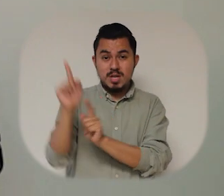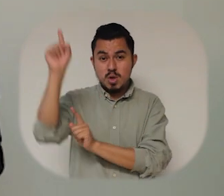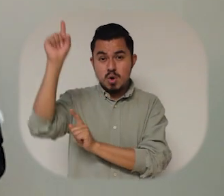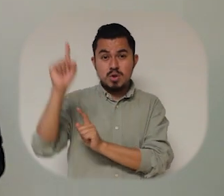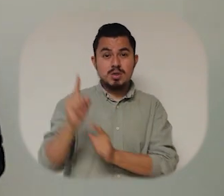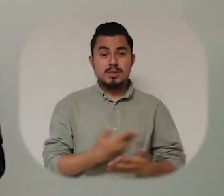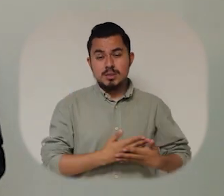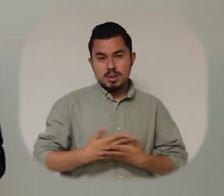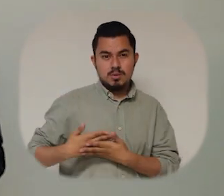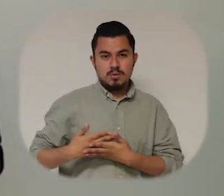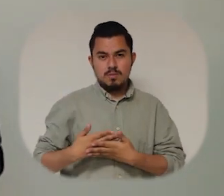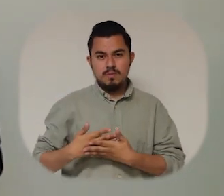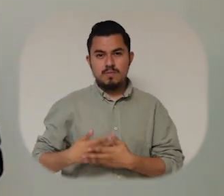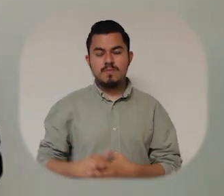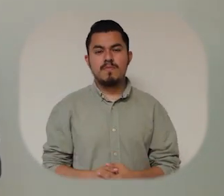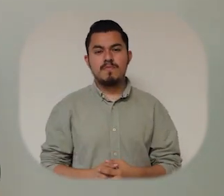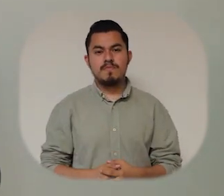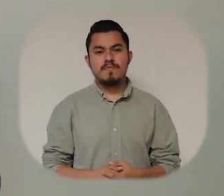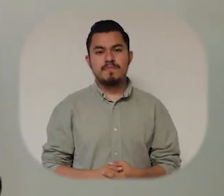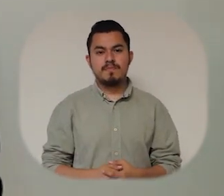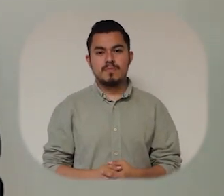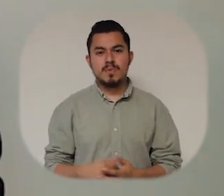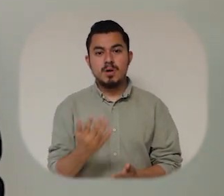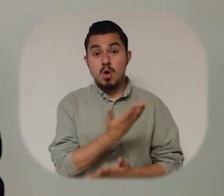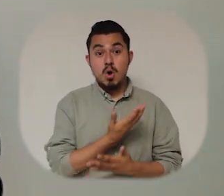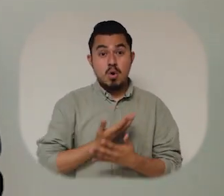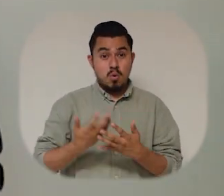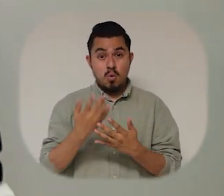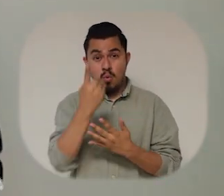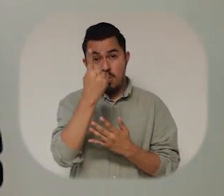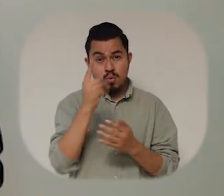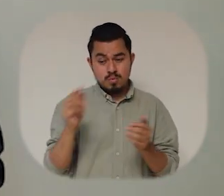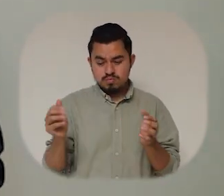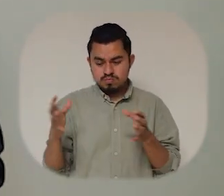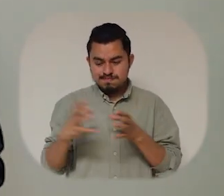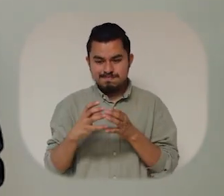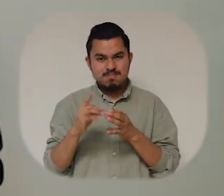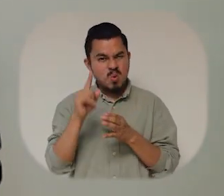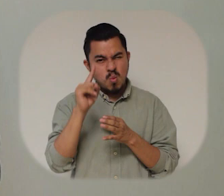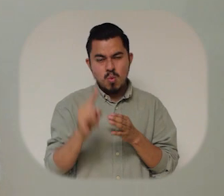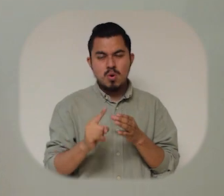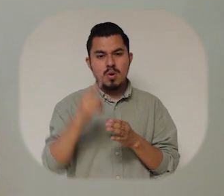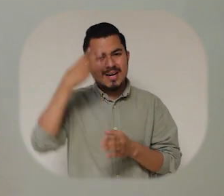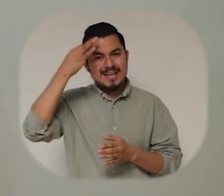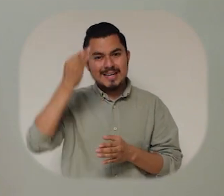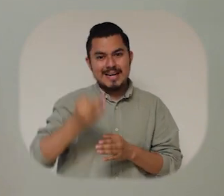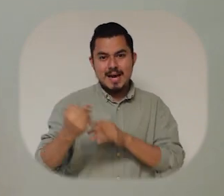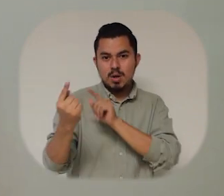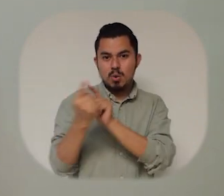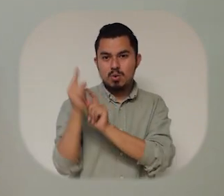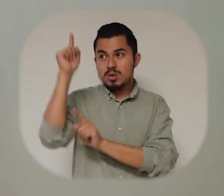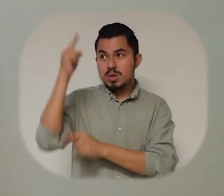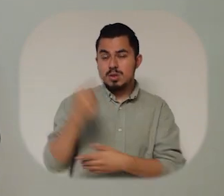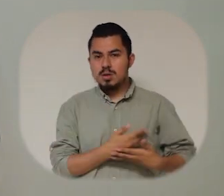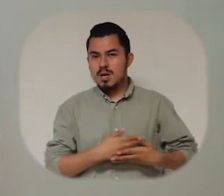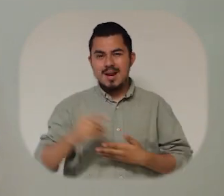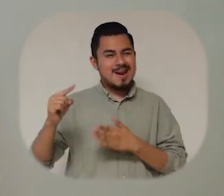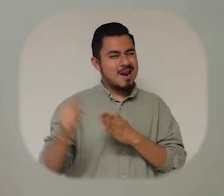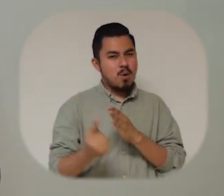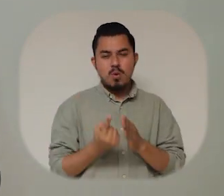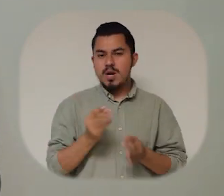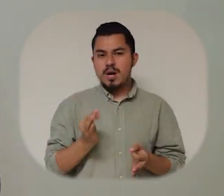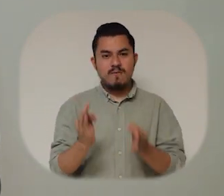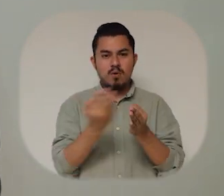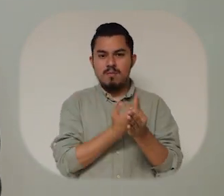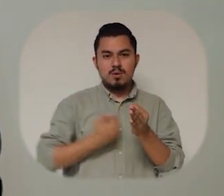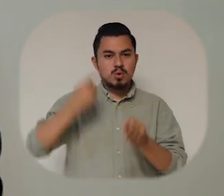El ser uno en creer y en conocer al Hijo de Dios. Esto es la forma de llegar a la estatura del varón